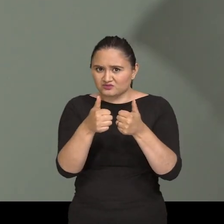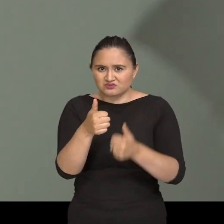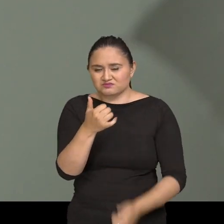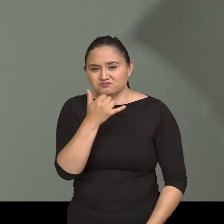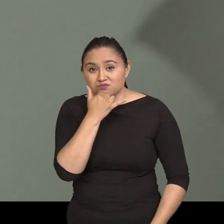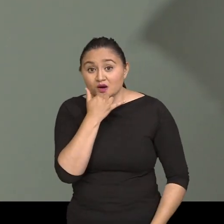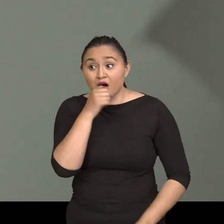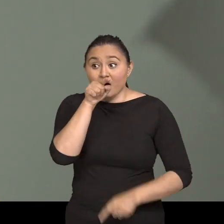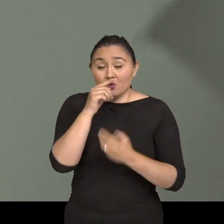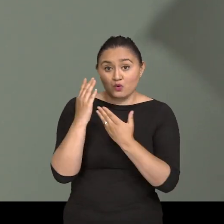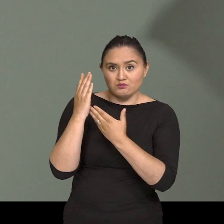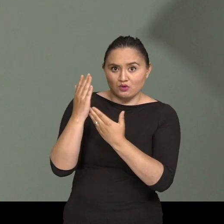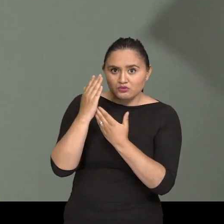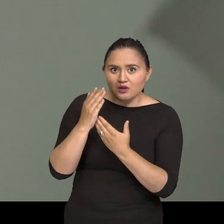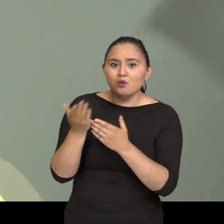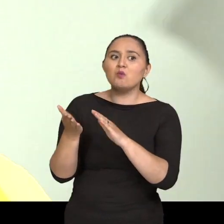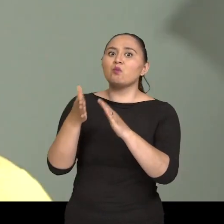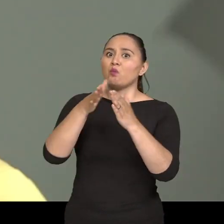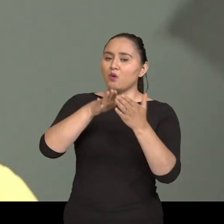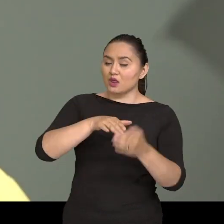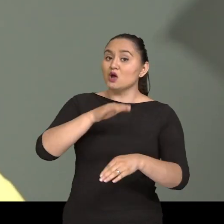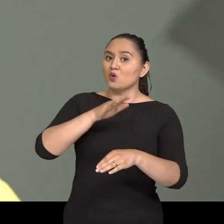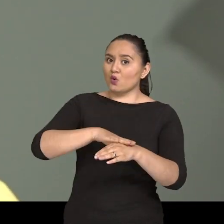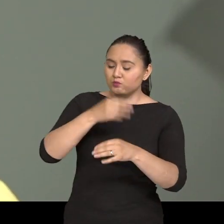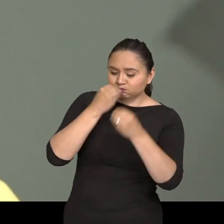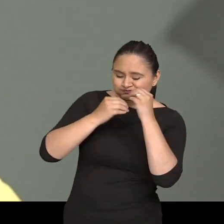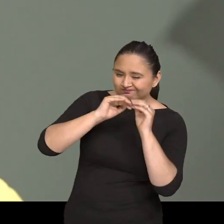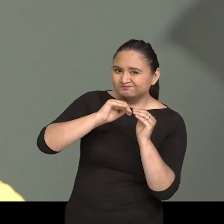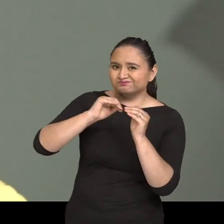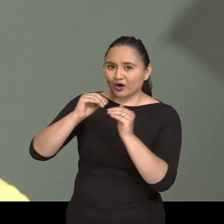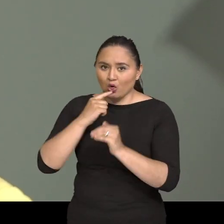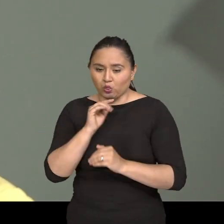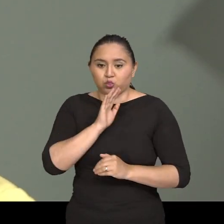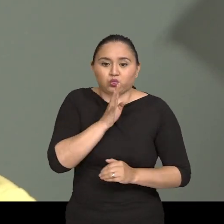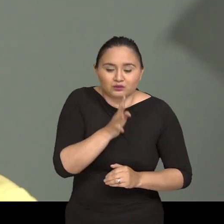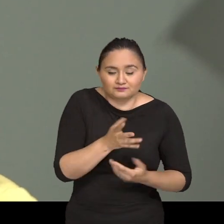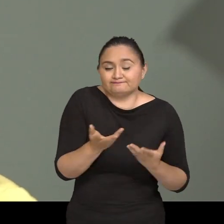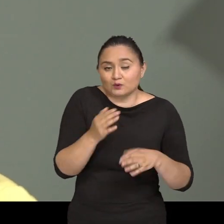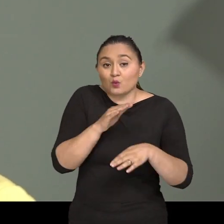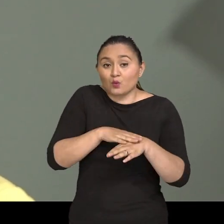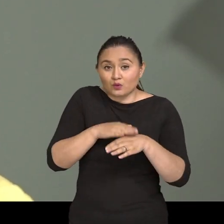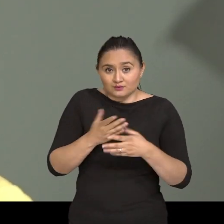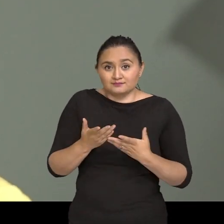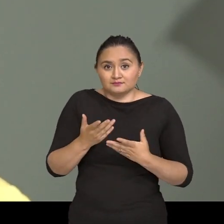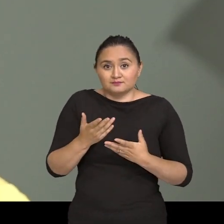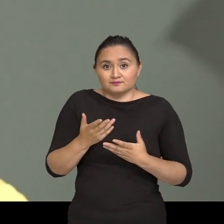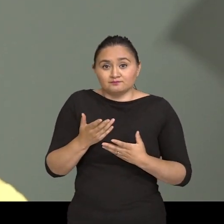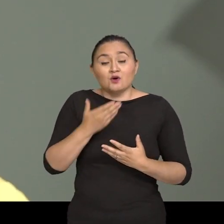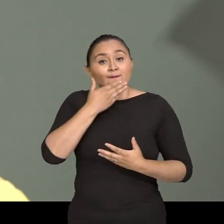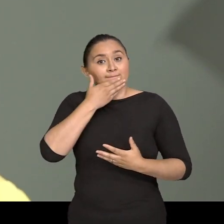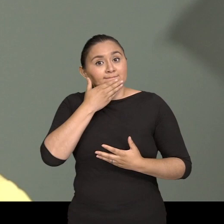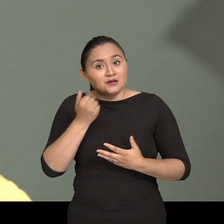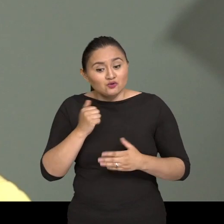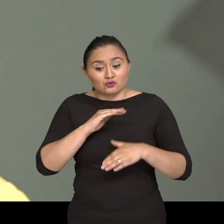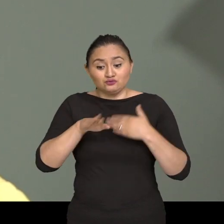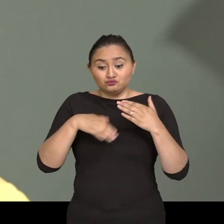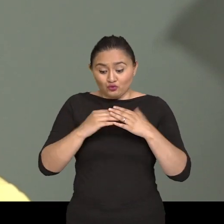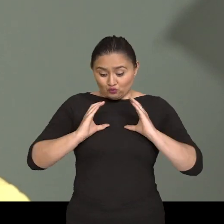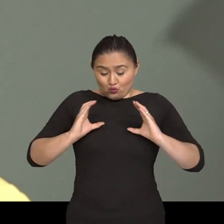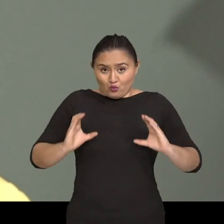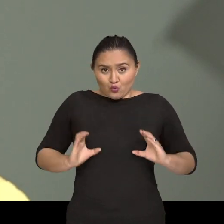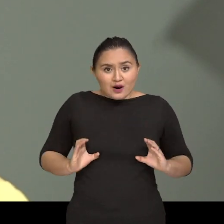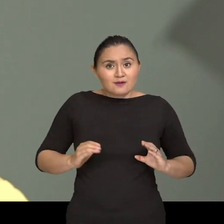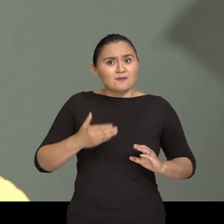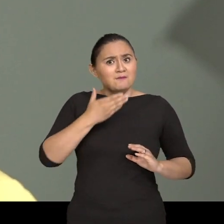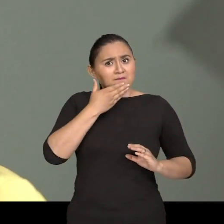está bien hay modelos que se mueren por esto es la anorexia tenemos que ver que también tenemos que estar nosotros bien y saludable y saludablemente